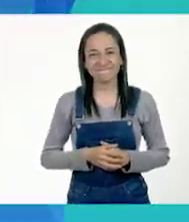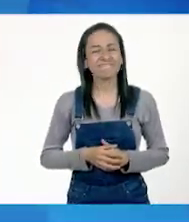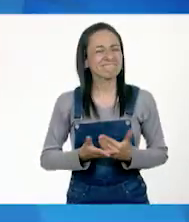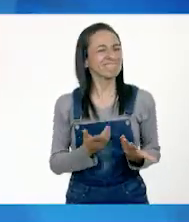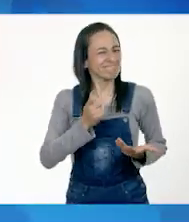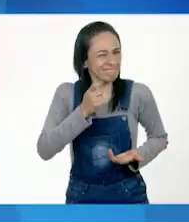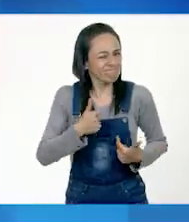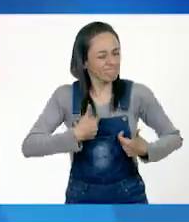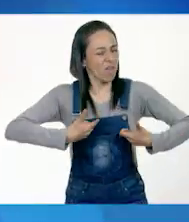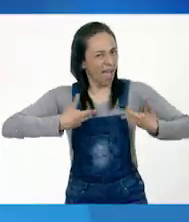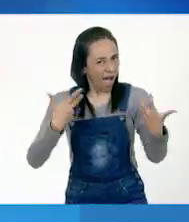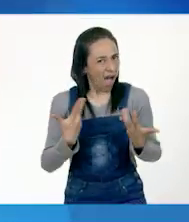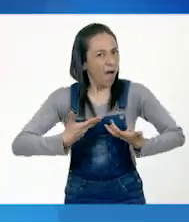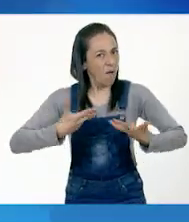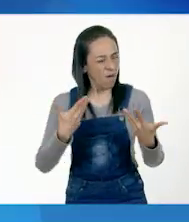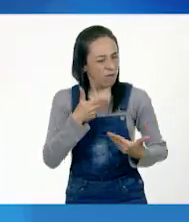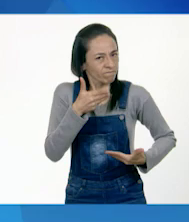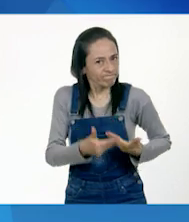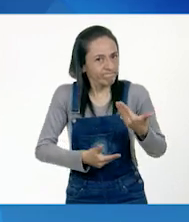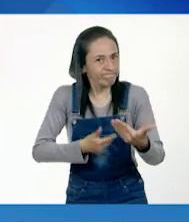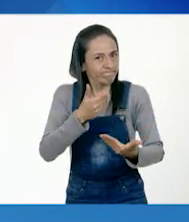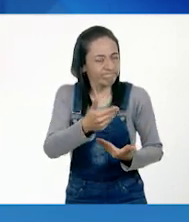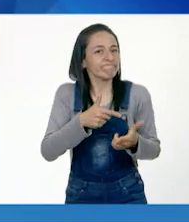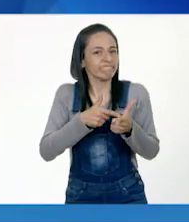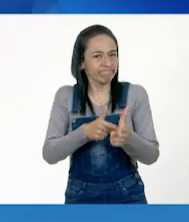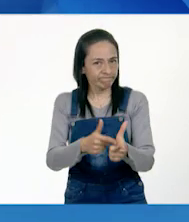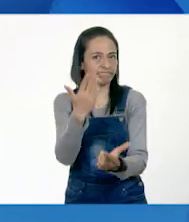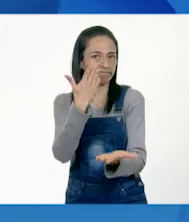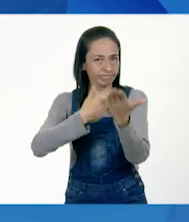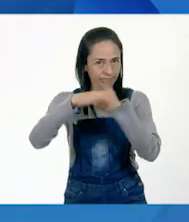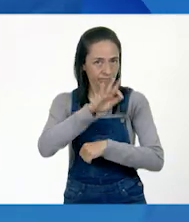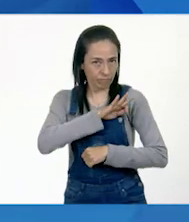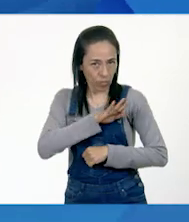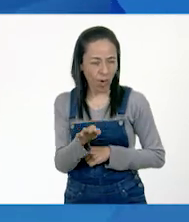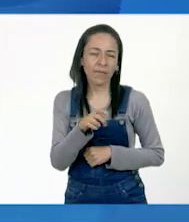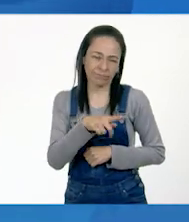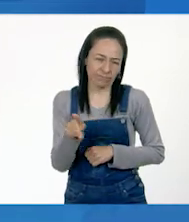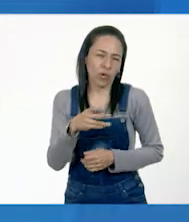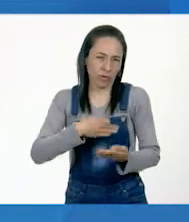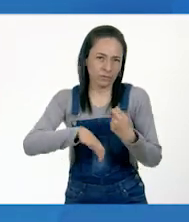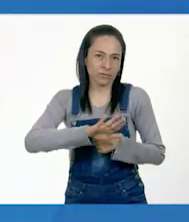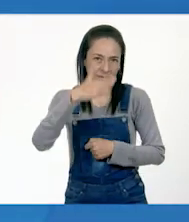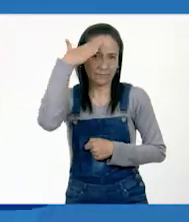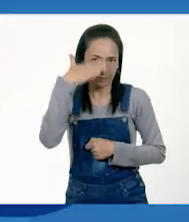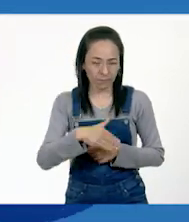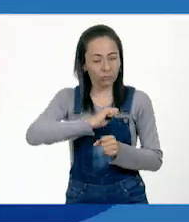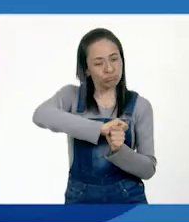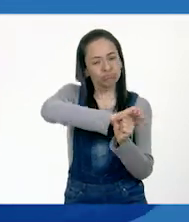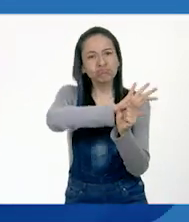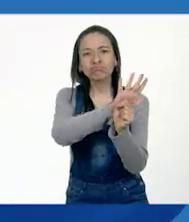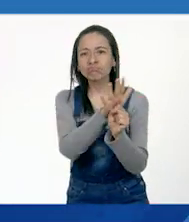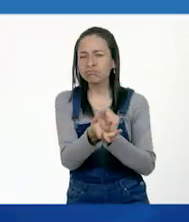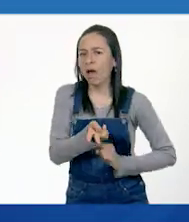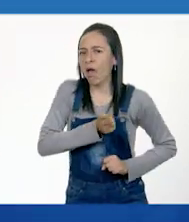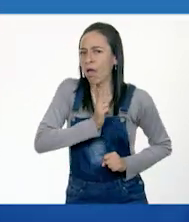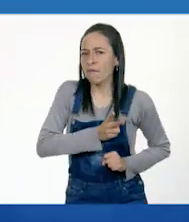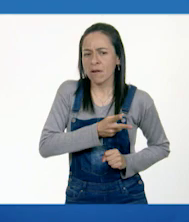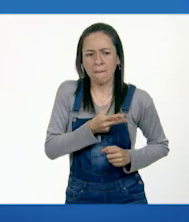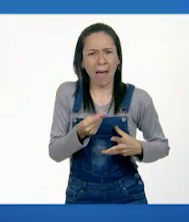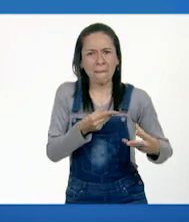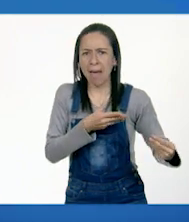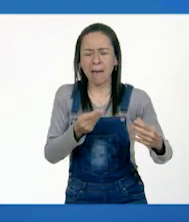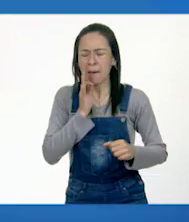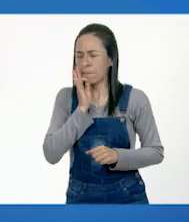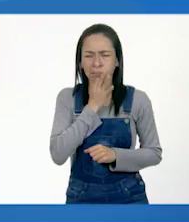Buenas prácticas para seguir adelante. Como todos sabemos, el COVID-19 es un virus que se contagia muy fácilmente entre las